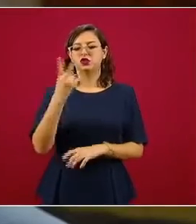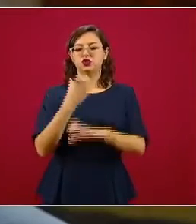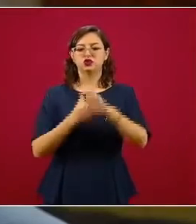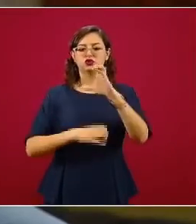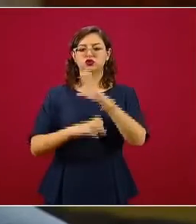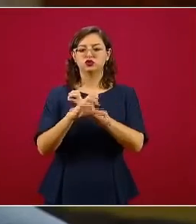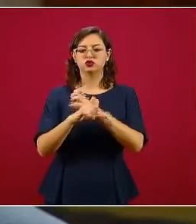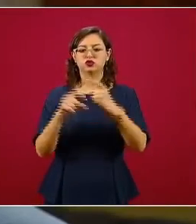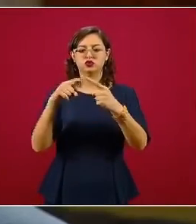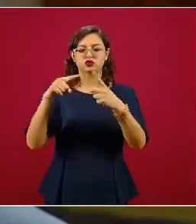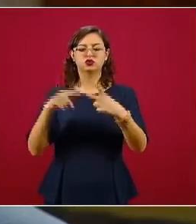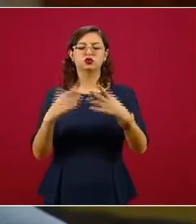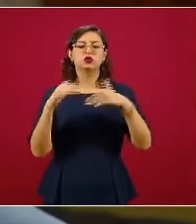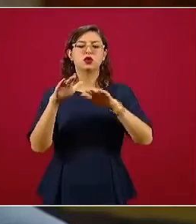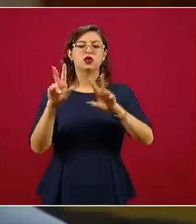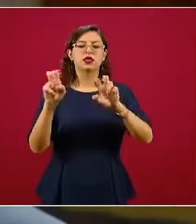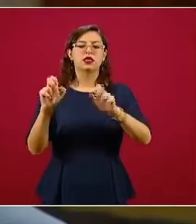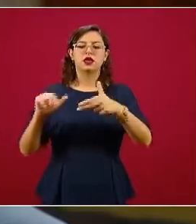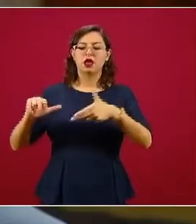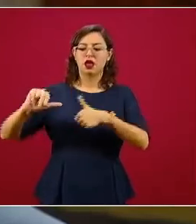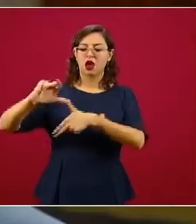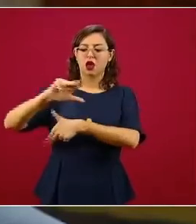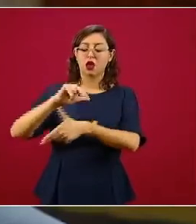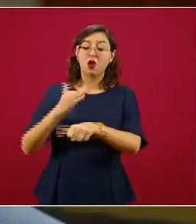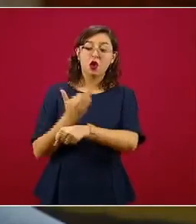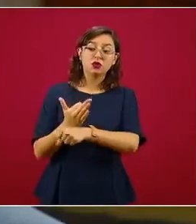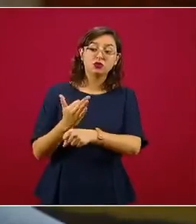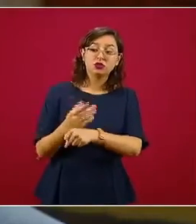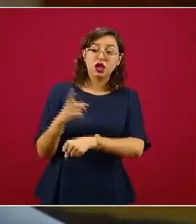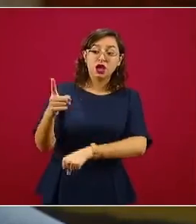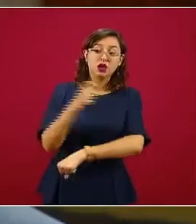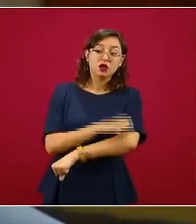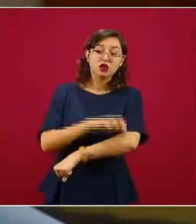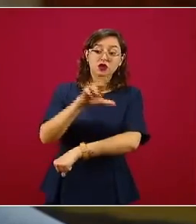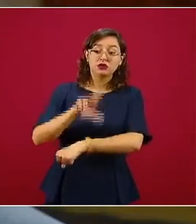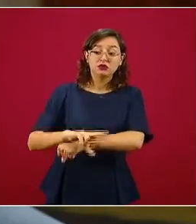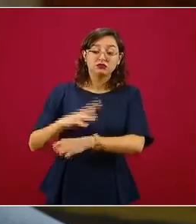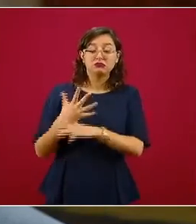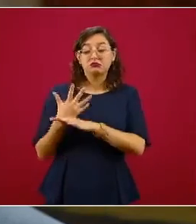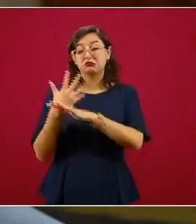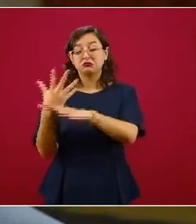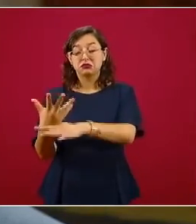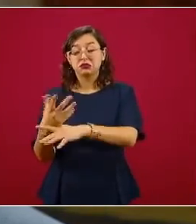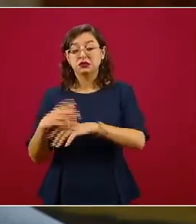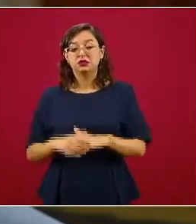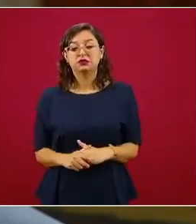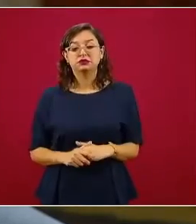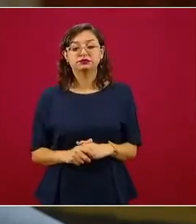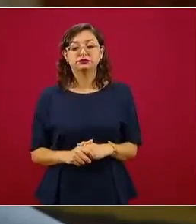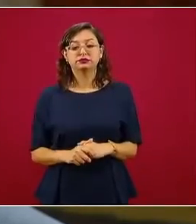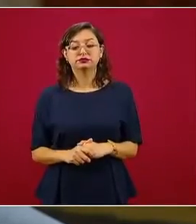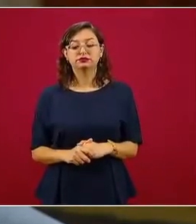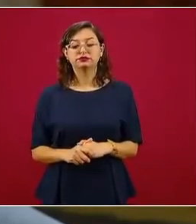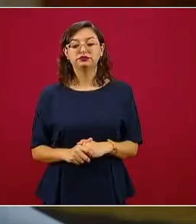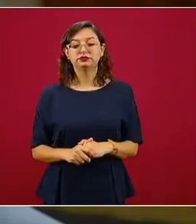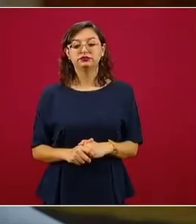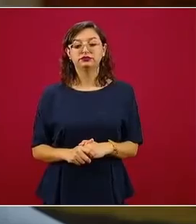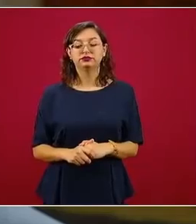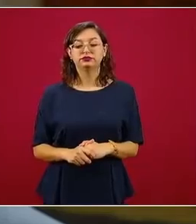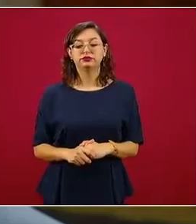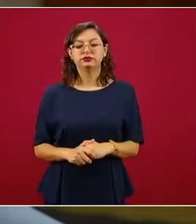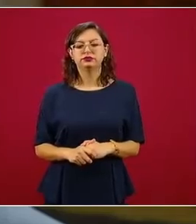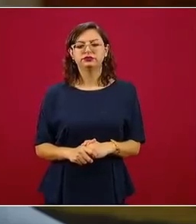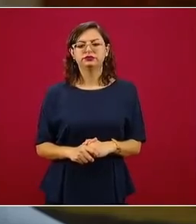Acaba de comentar el coordinador que se esperan entre 2 y 3